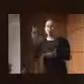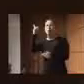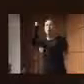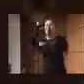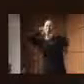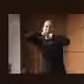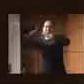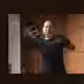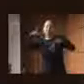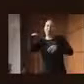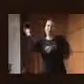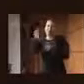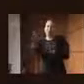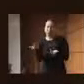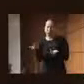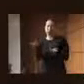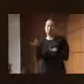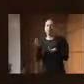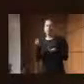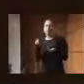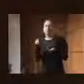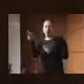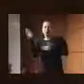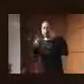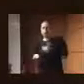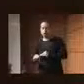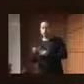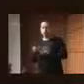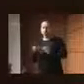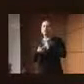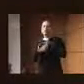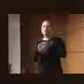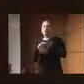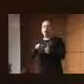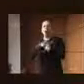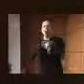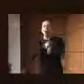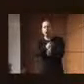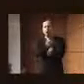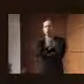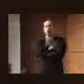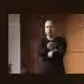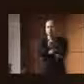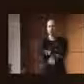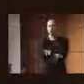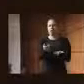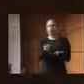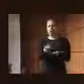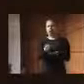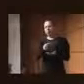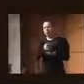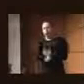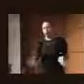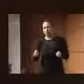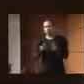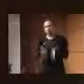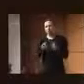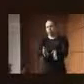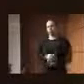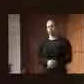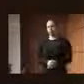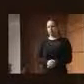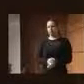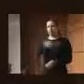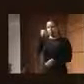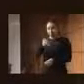públicas, pues se diseña desde un enfoque de asistencialismo, se da una serie de ayudas, etcétera, etcétera. Pero ayudas que